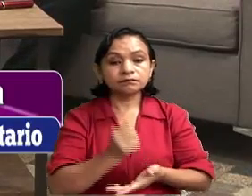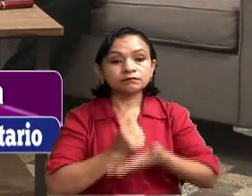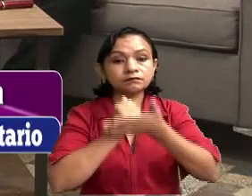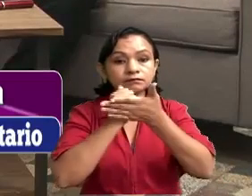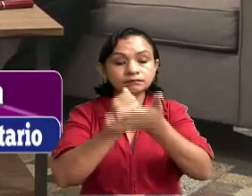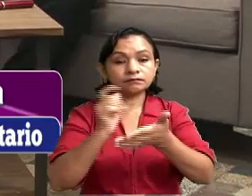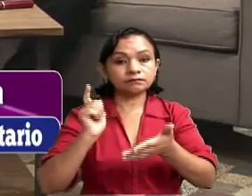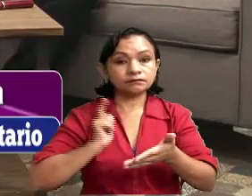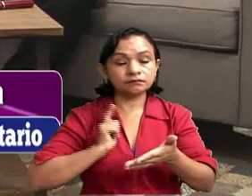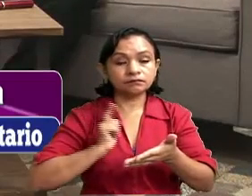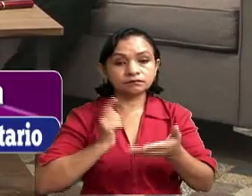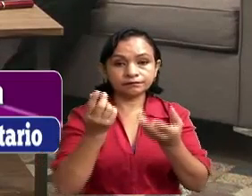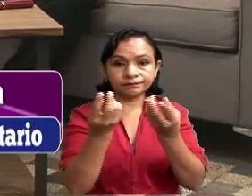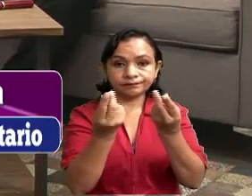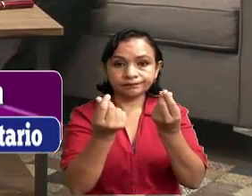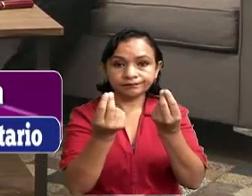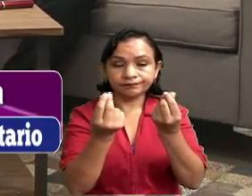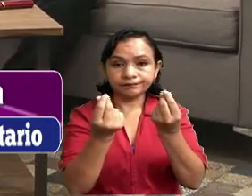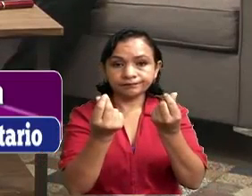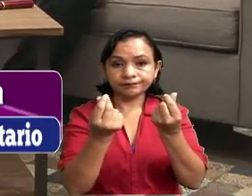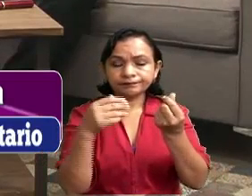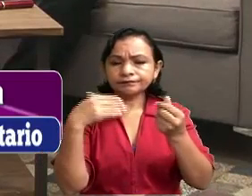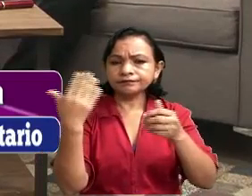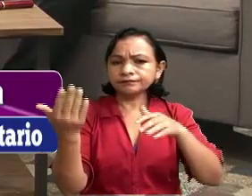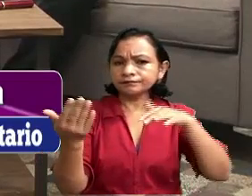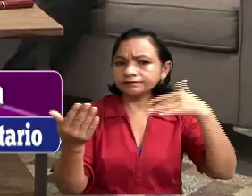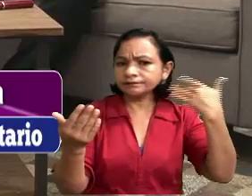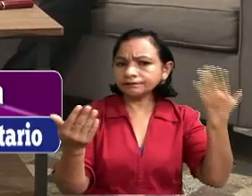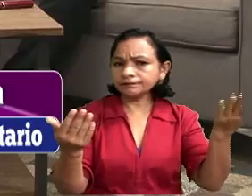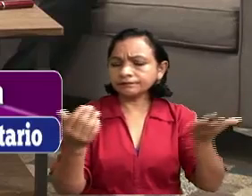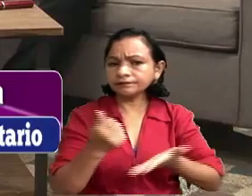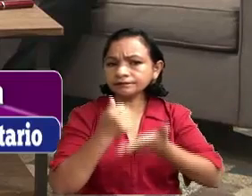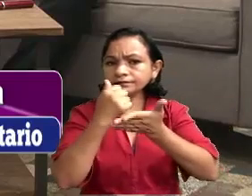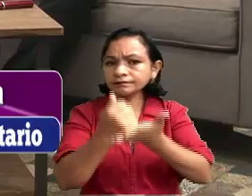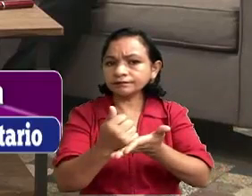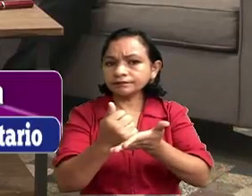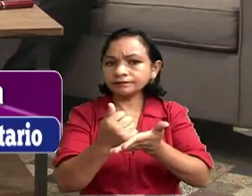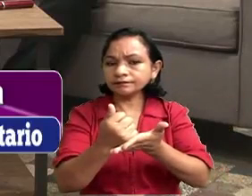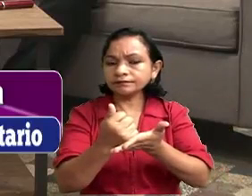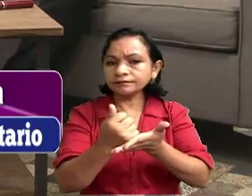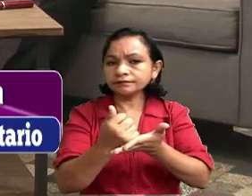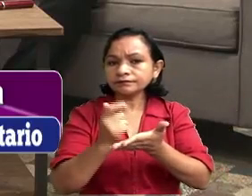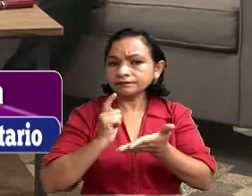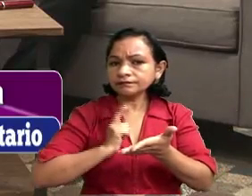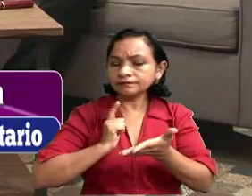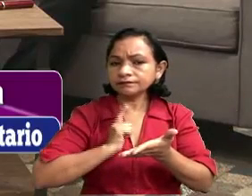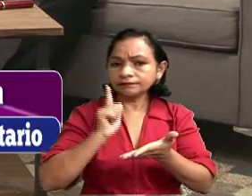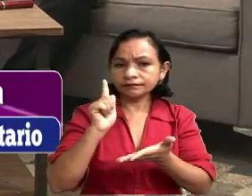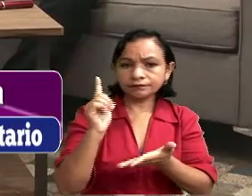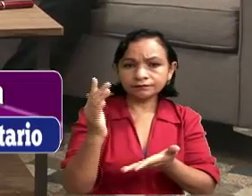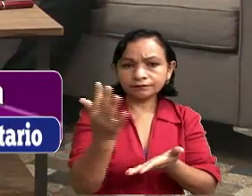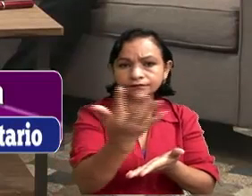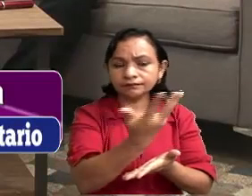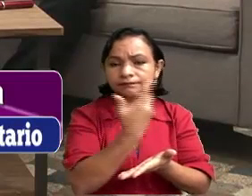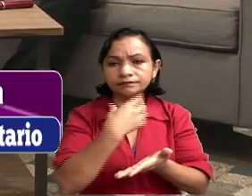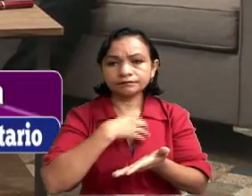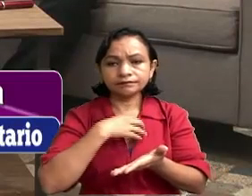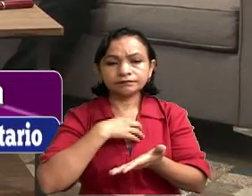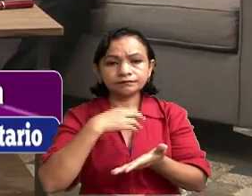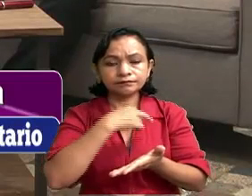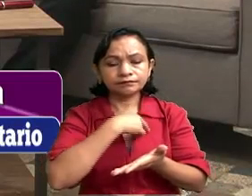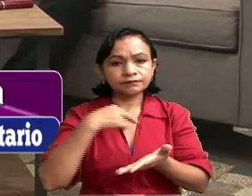mantener la estabilidad de la moneda. Exacto. Pero ¿sabes cuál otra ayudó a mantener? También que nosotros